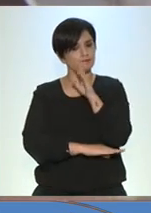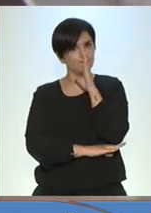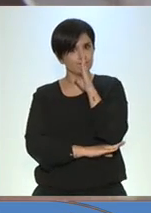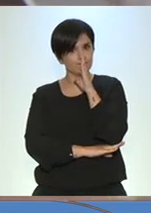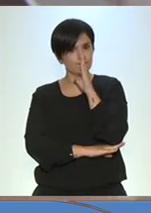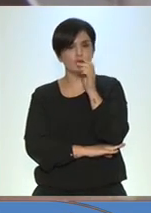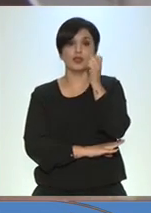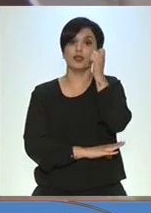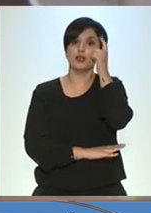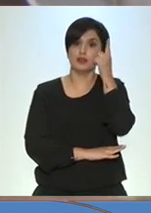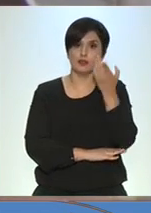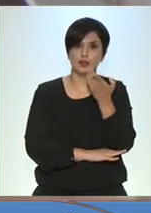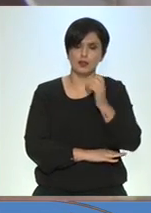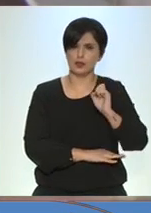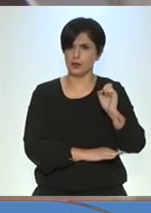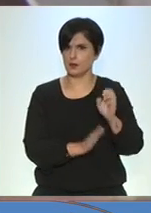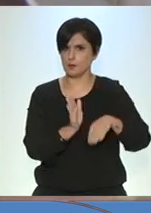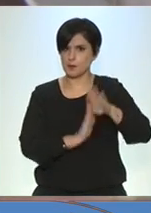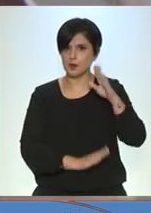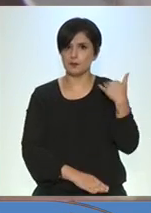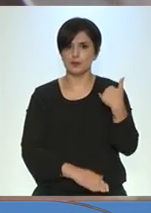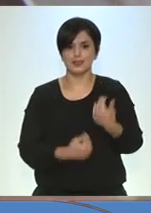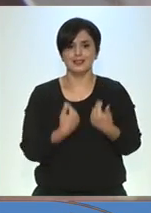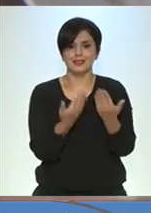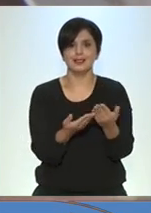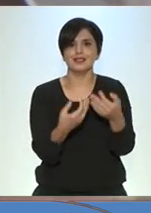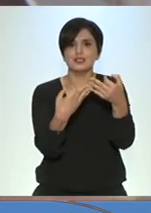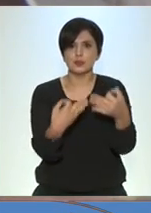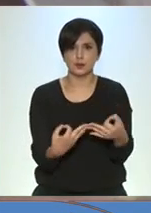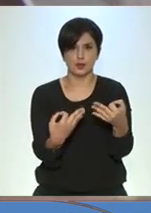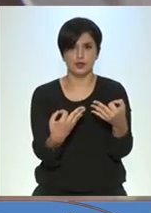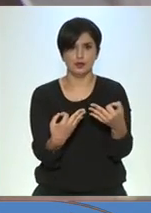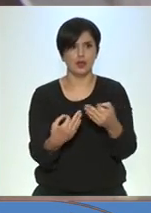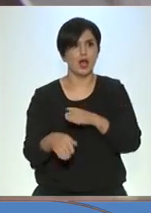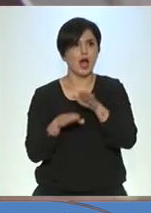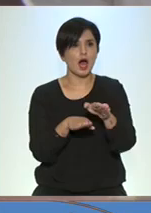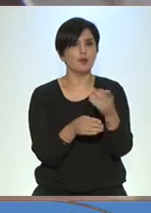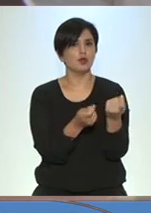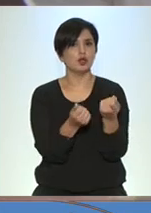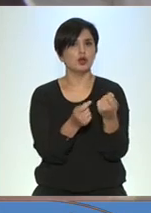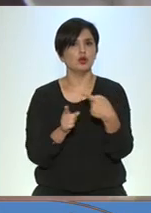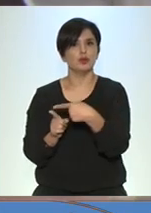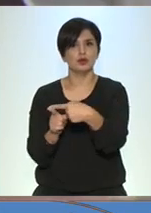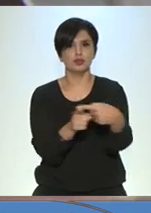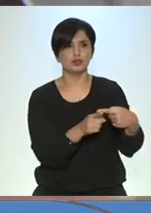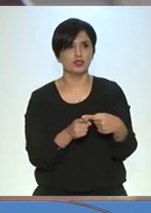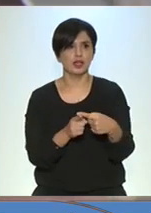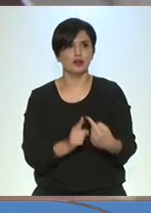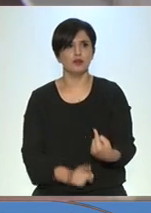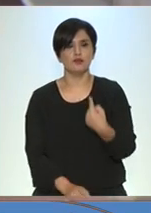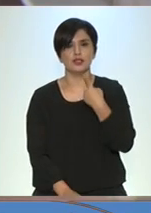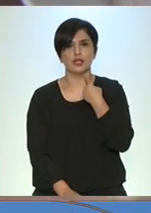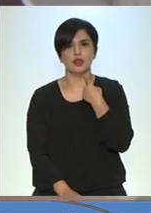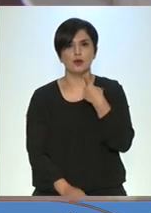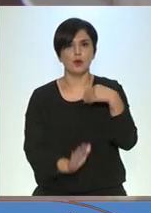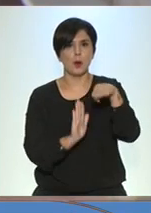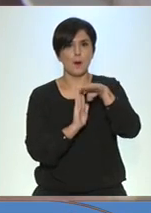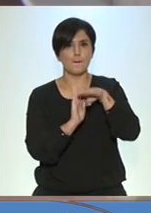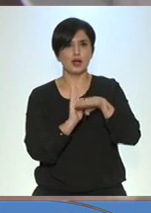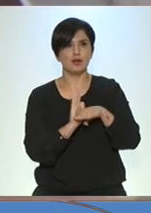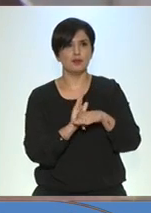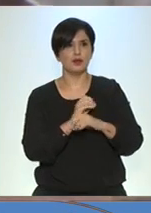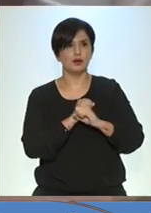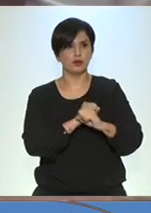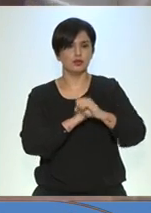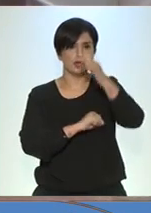que entiendan que lo principal es brindar seguridad, dar apoyos económicos y sociales a los afectados por las medidas contra la